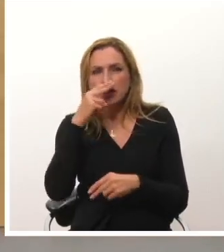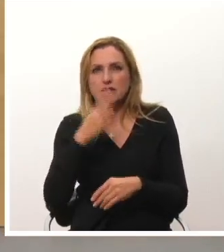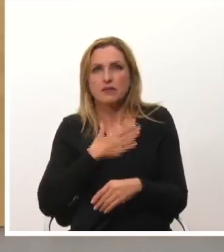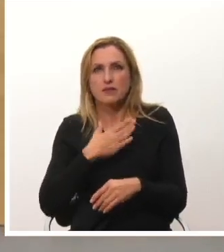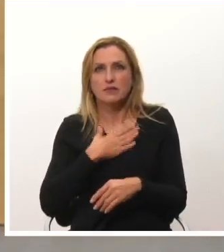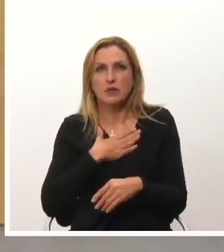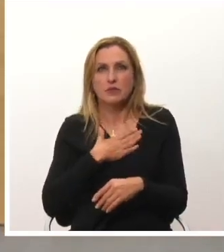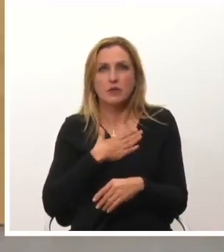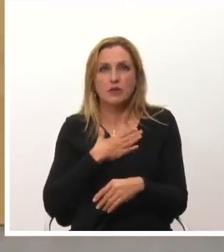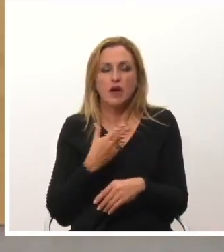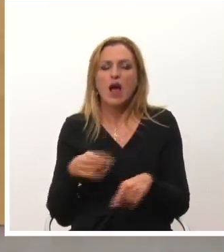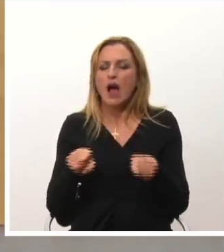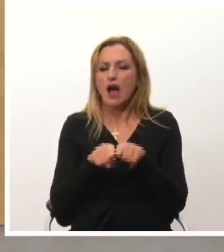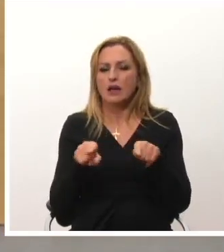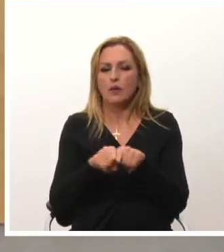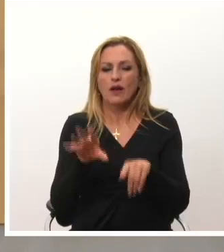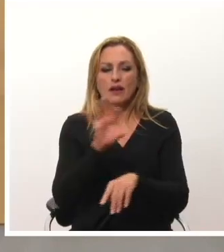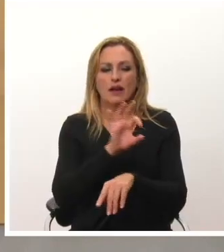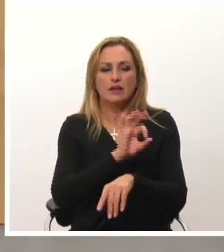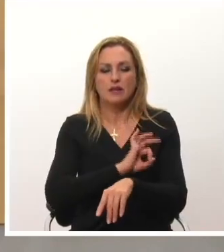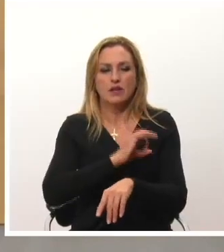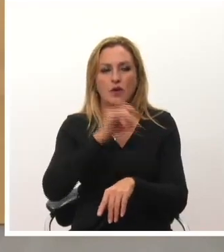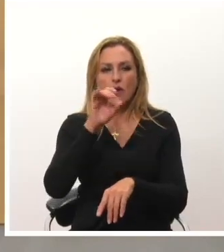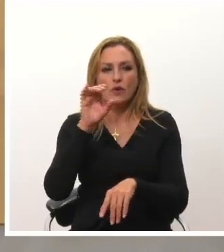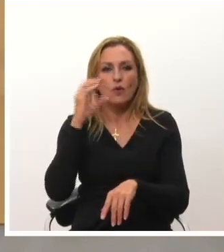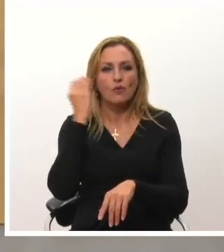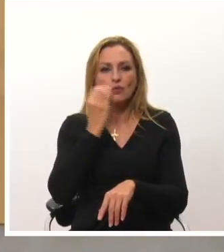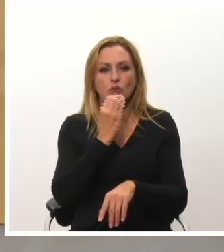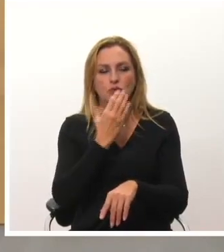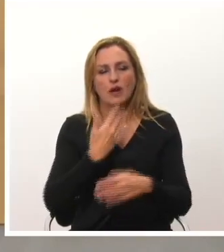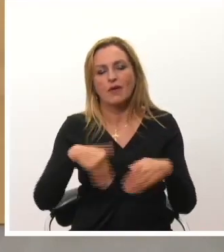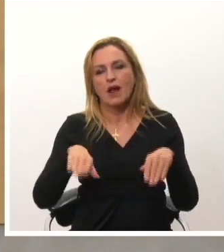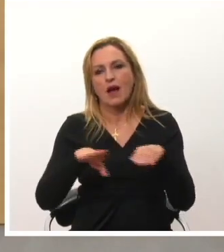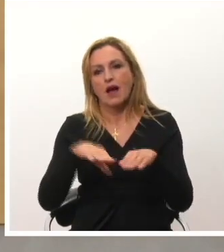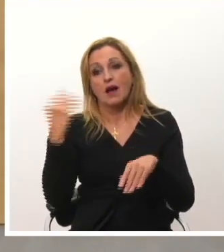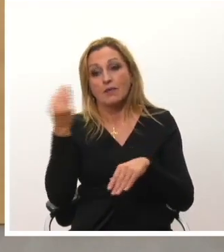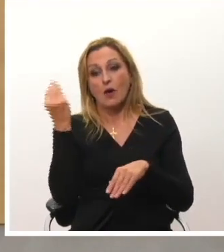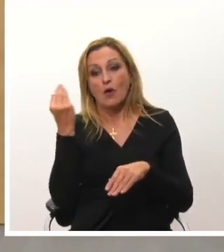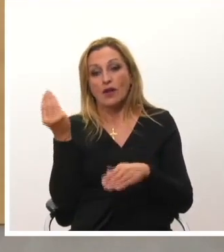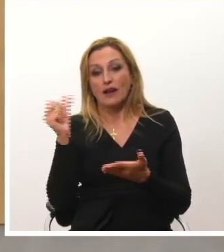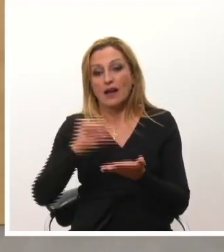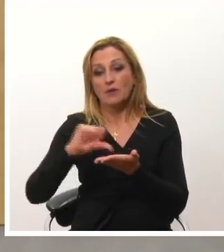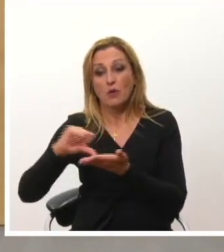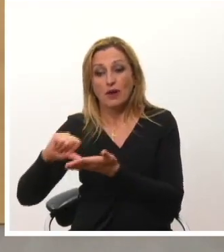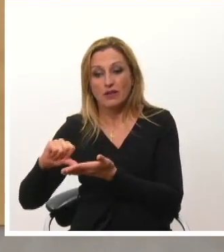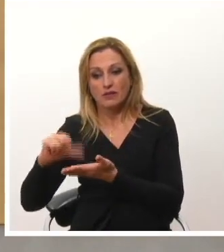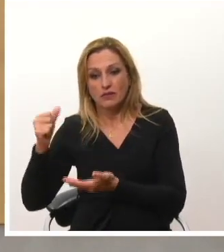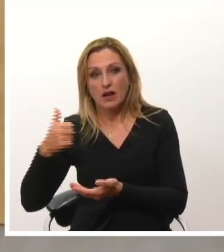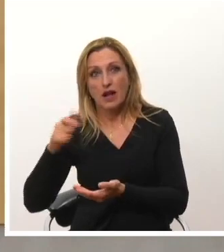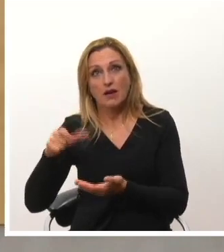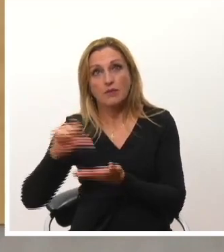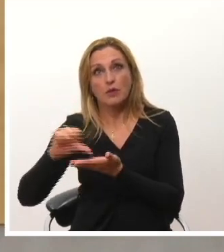señor mustafa que ha dicho que no nos interesa la mejora de la población otra vez y luego además ha deslizado la palabra pesebre